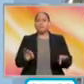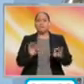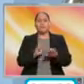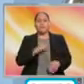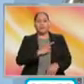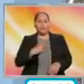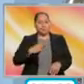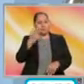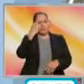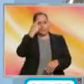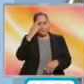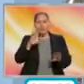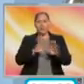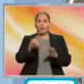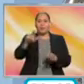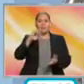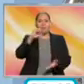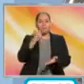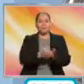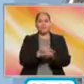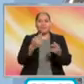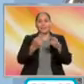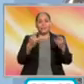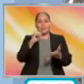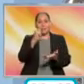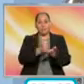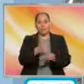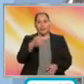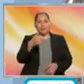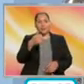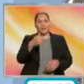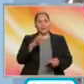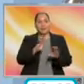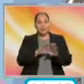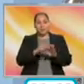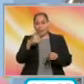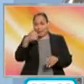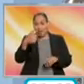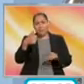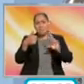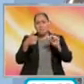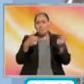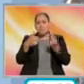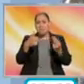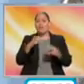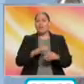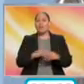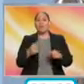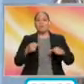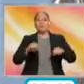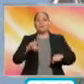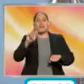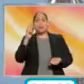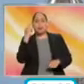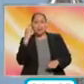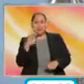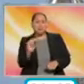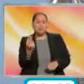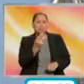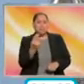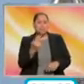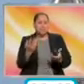recordar es cómo dejó huella, ¿no? Sí. Sin un solo like, sin un solo posicionamiento en los medios, en la